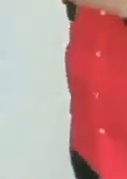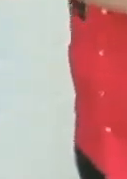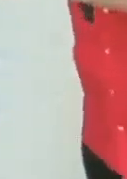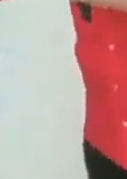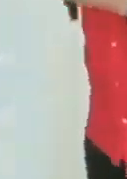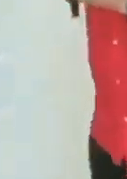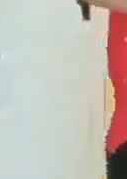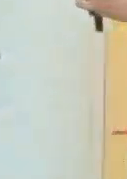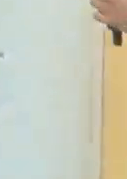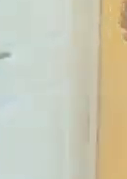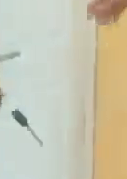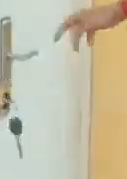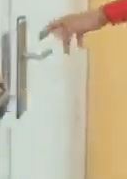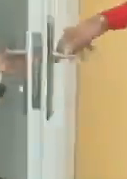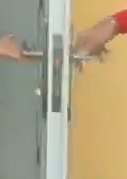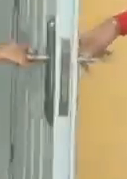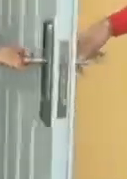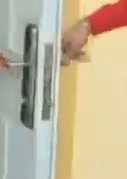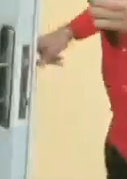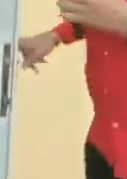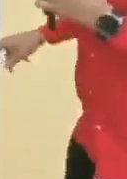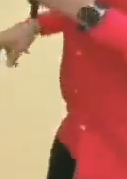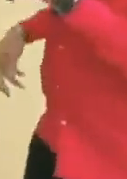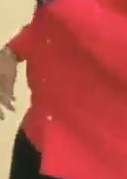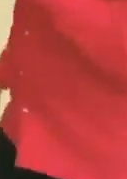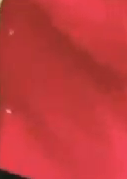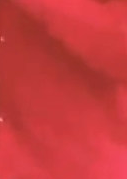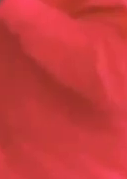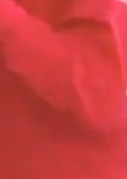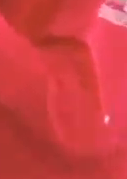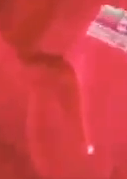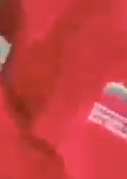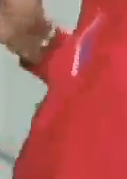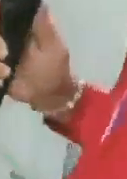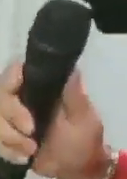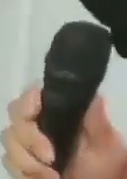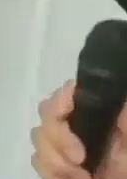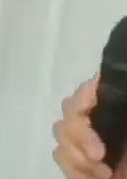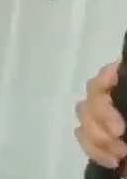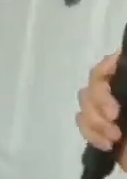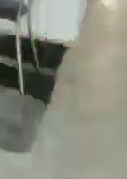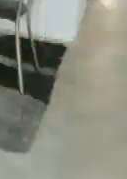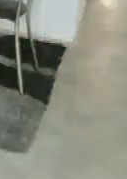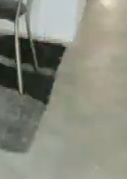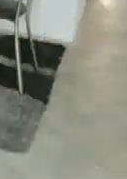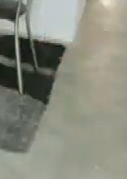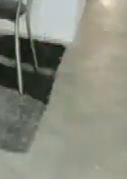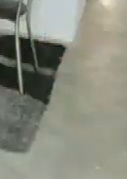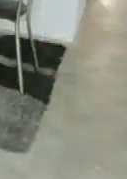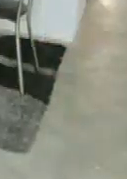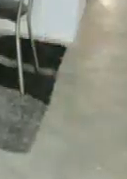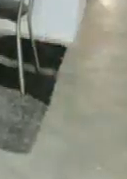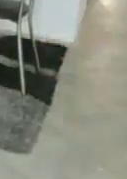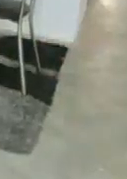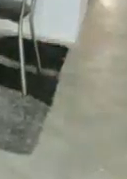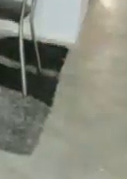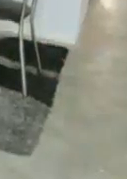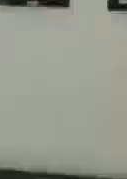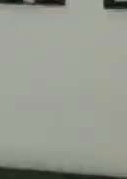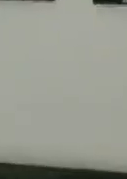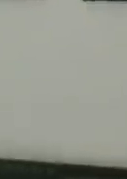la casa. Pero invítanos. Adelante. Bueno, mi comandante, esta es la vivienda de Scarlett, Jesús,